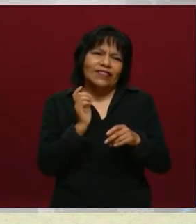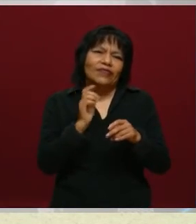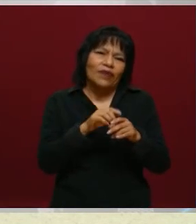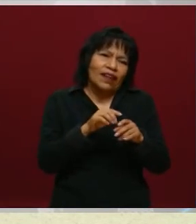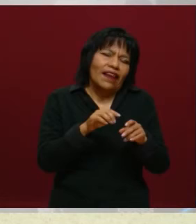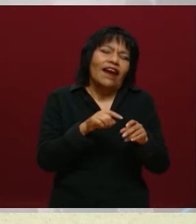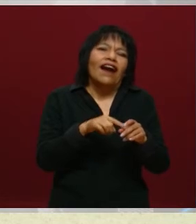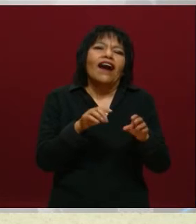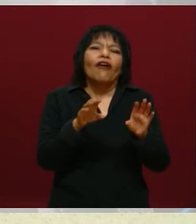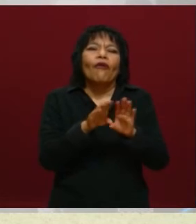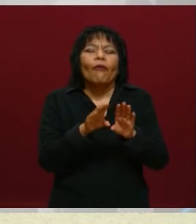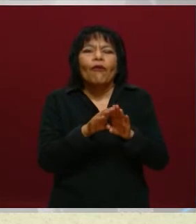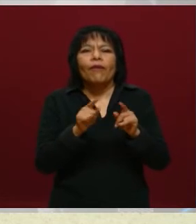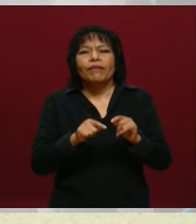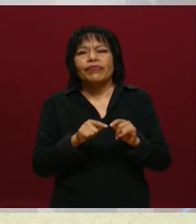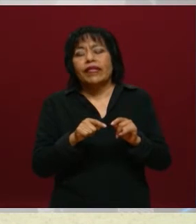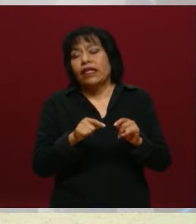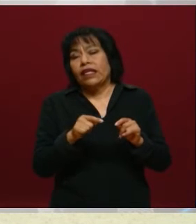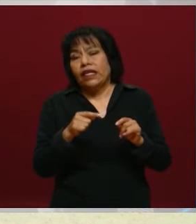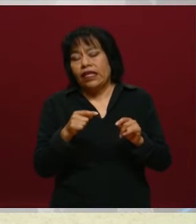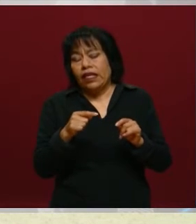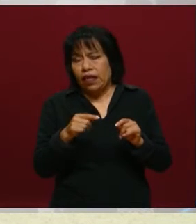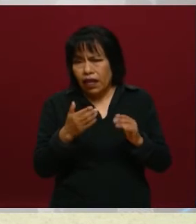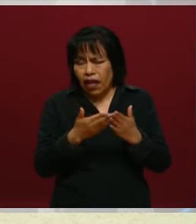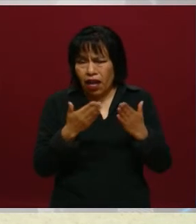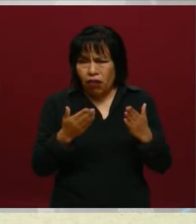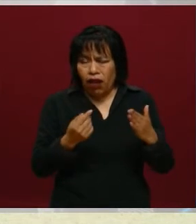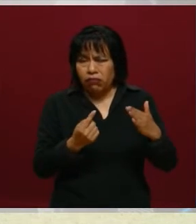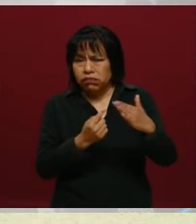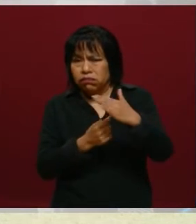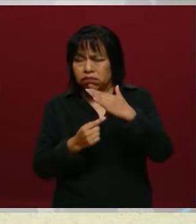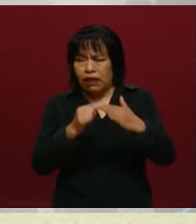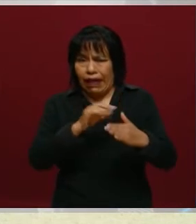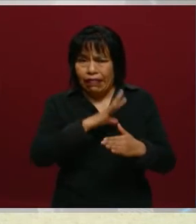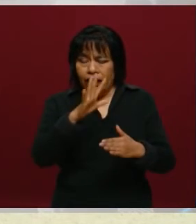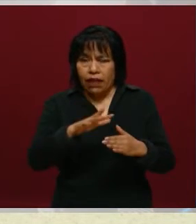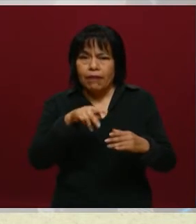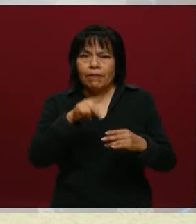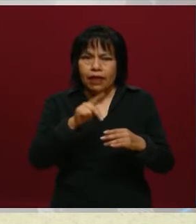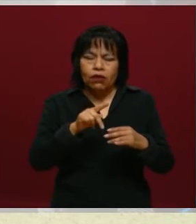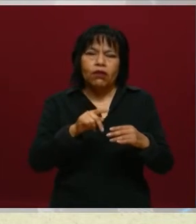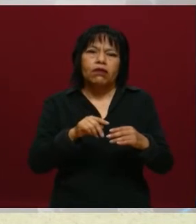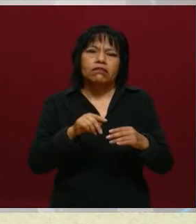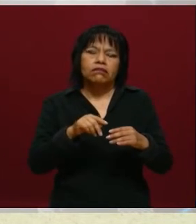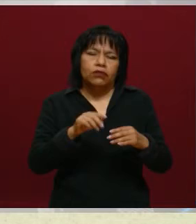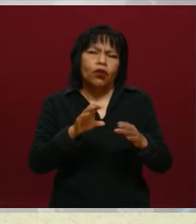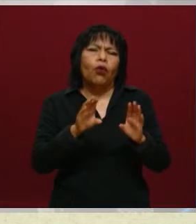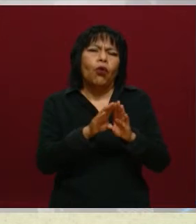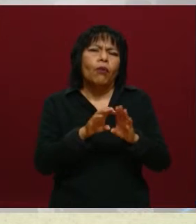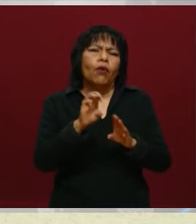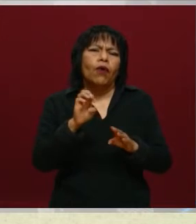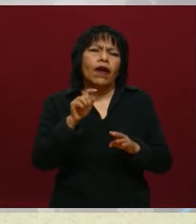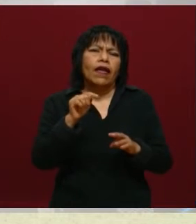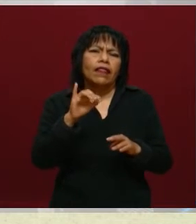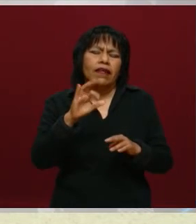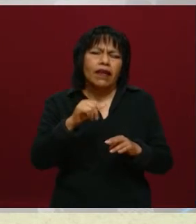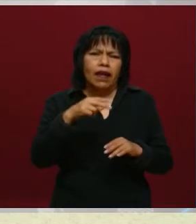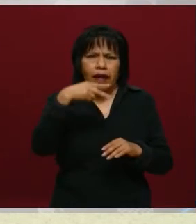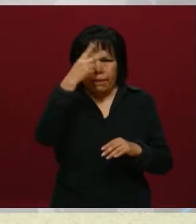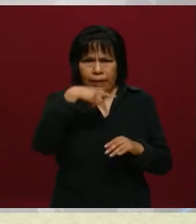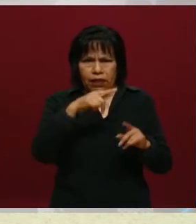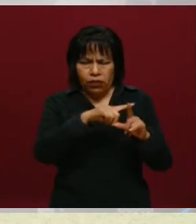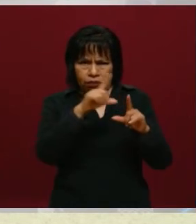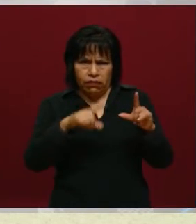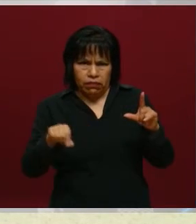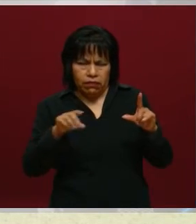iniciamos con esta contextualización general y a la vez situada de la ética en méxico fuimos provocados